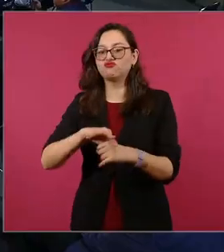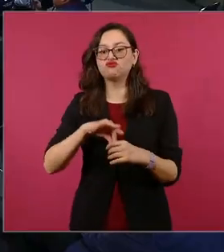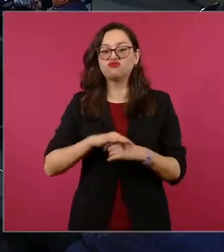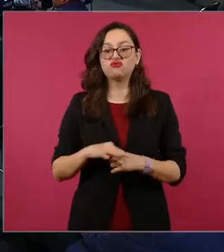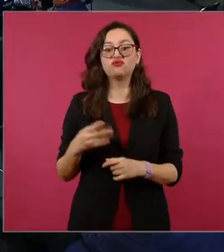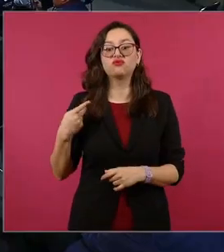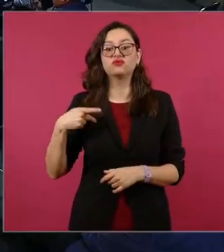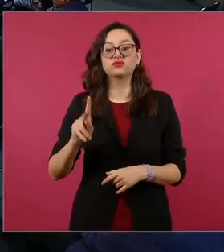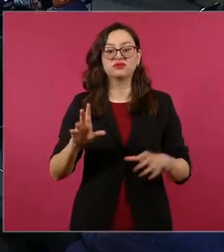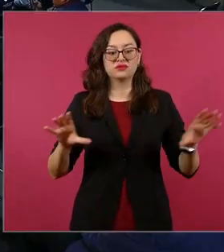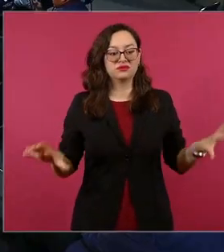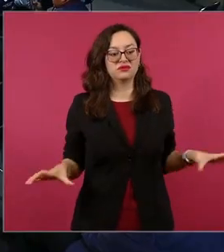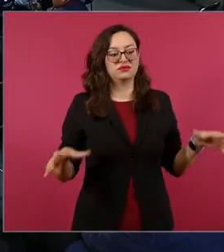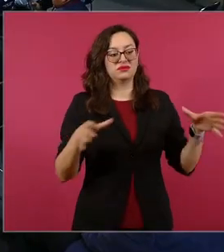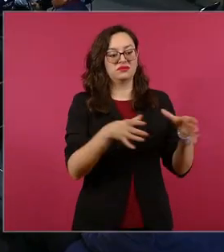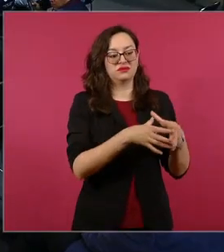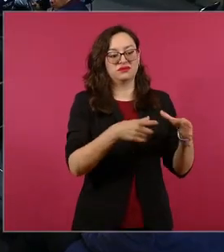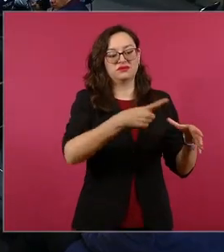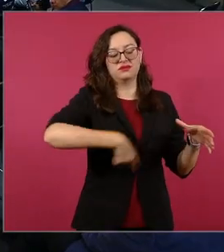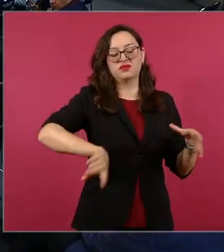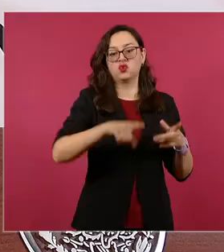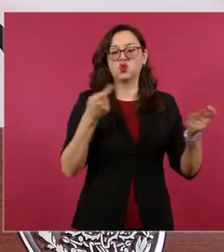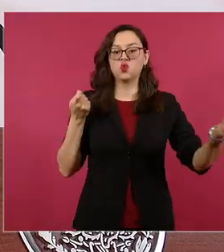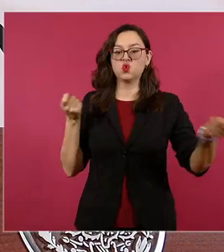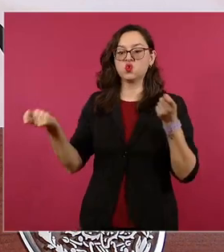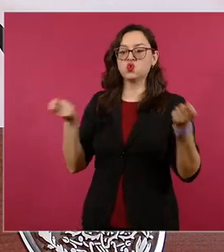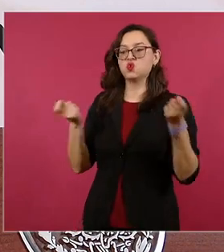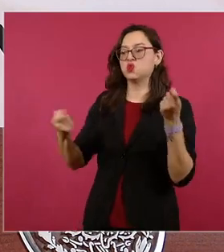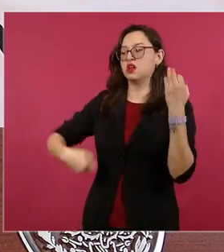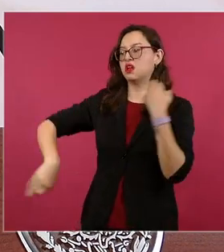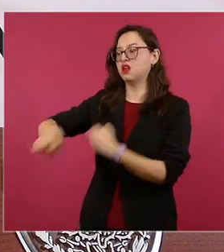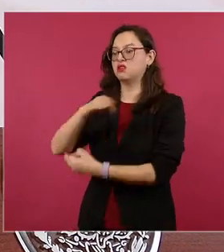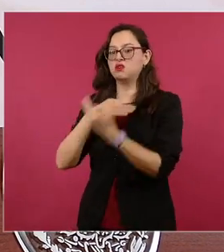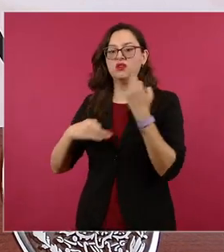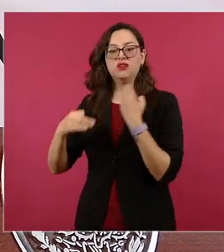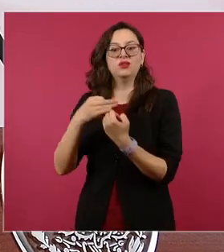México, todos los medios de información?